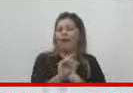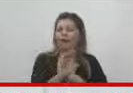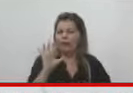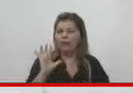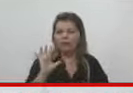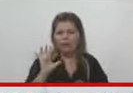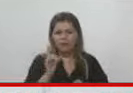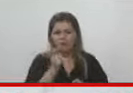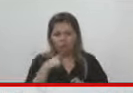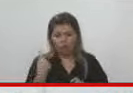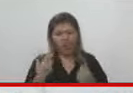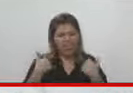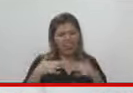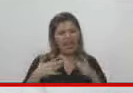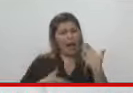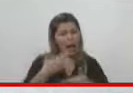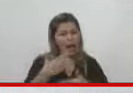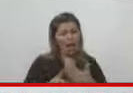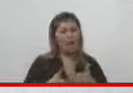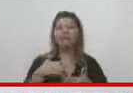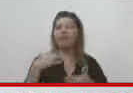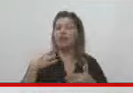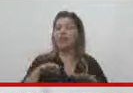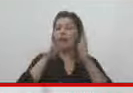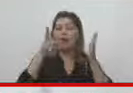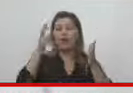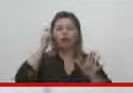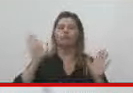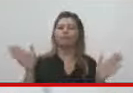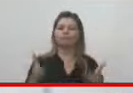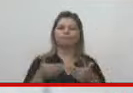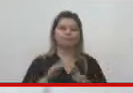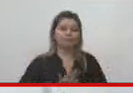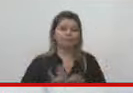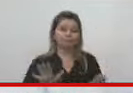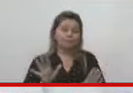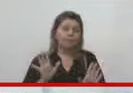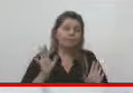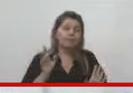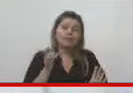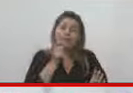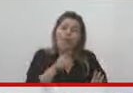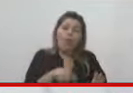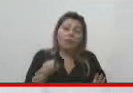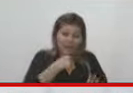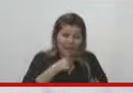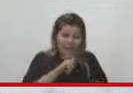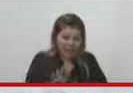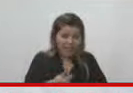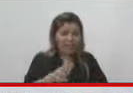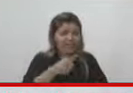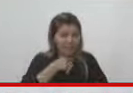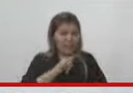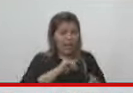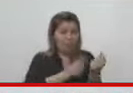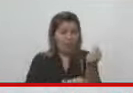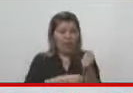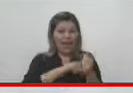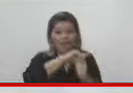avance, vamos a tener que cerrar el Congreso de la Nación, salvo que ustedes quieran eso, que se cierre un poder del